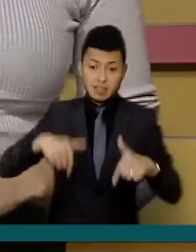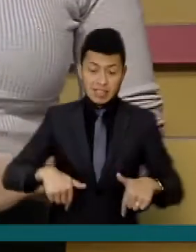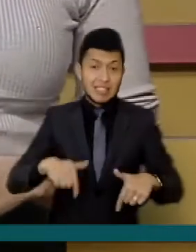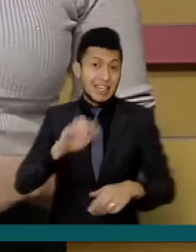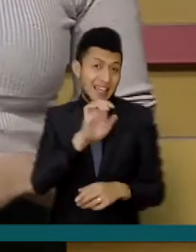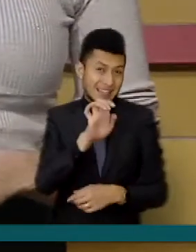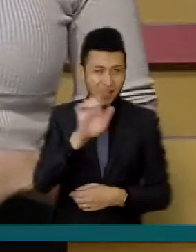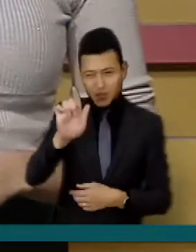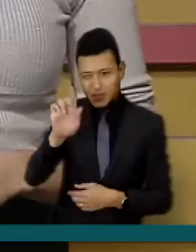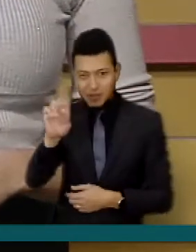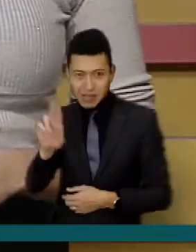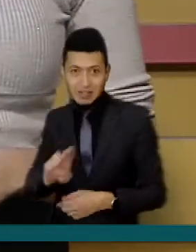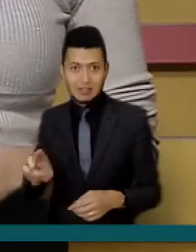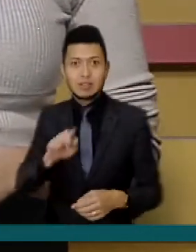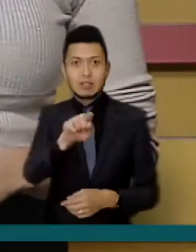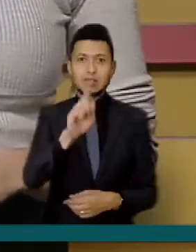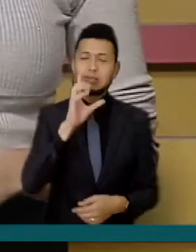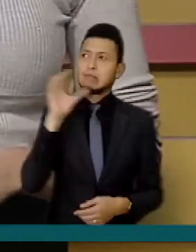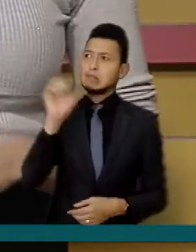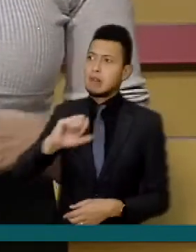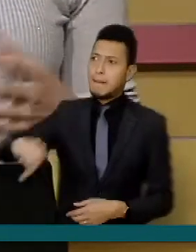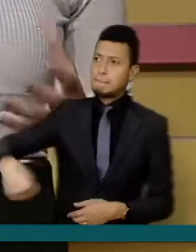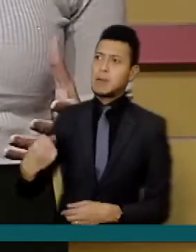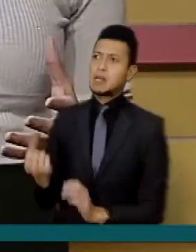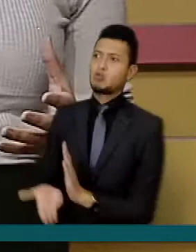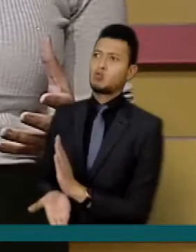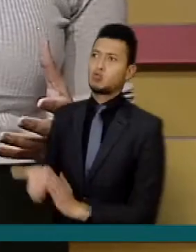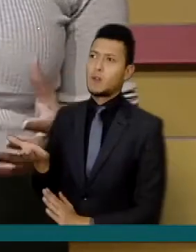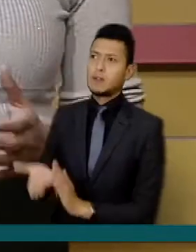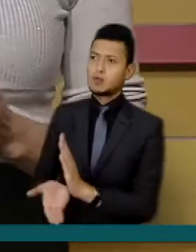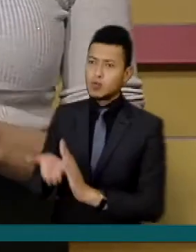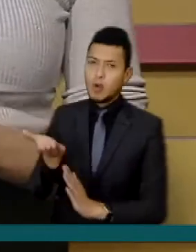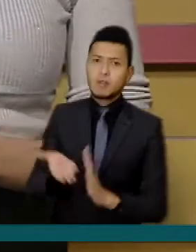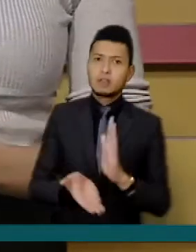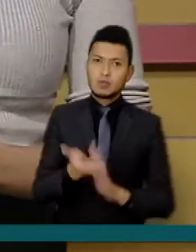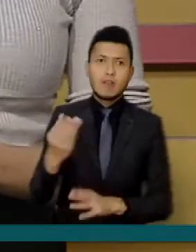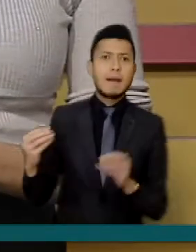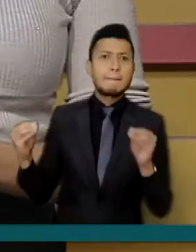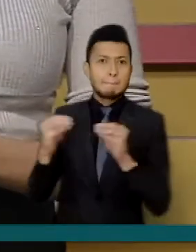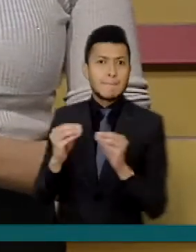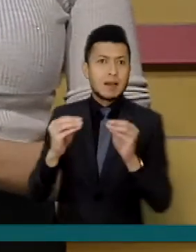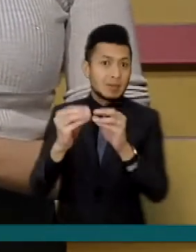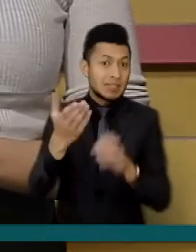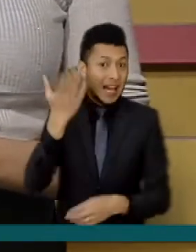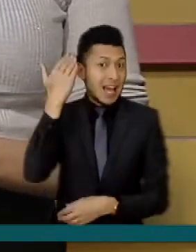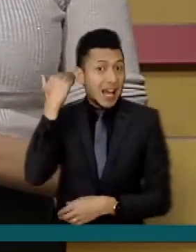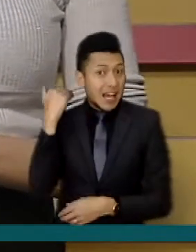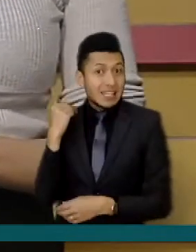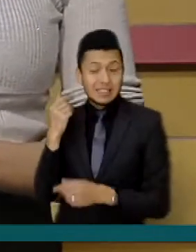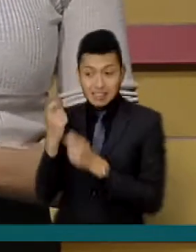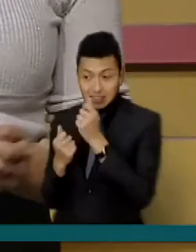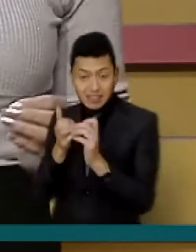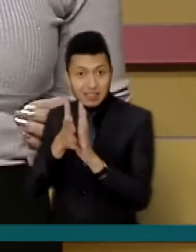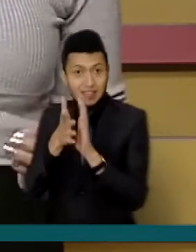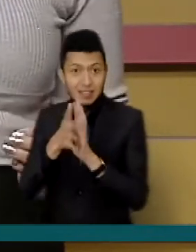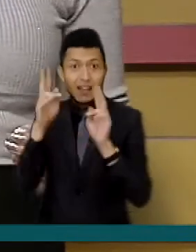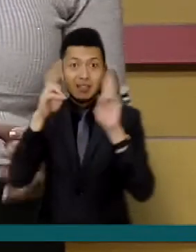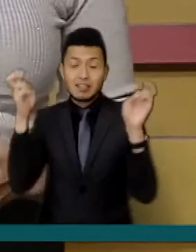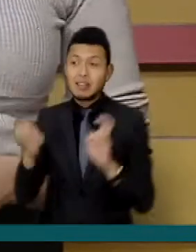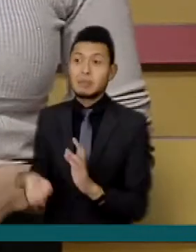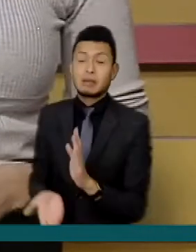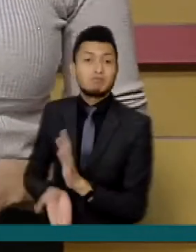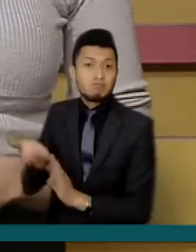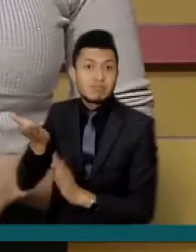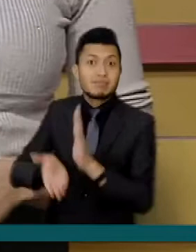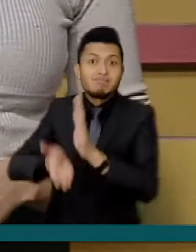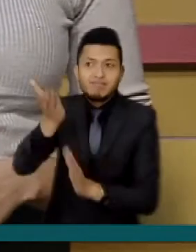primeros meses del año, usted ha notado que el mercado es cada vez más costoso. Y hace algunos días también aquí en Caja Menor conversábamos sobre el precio